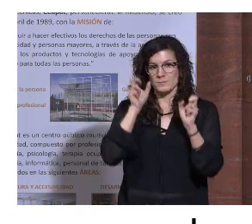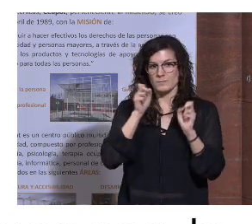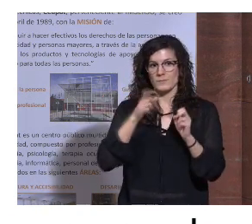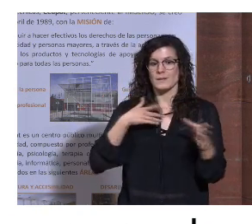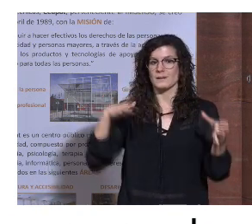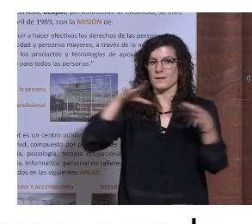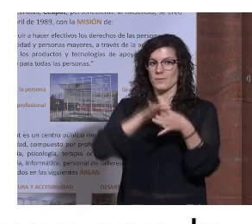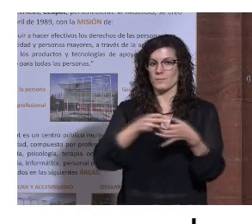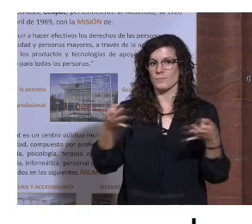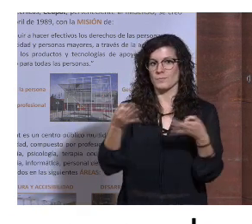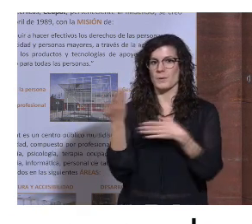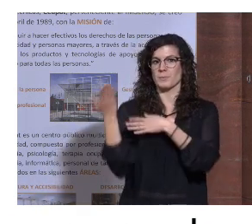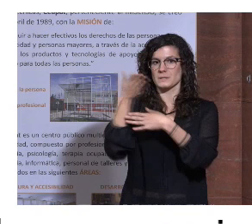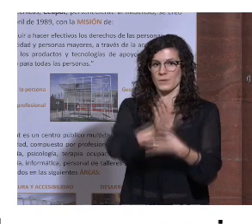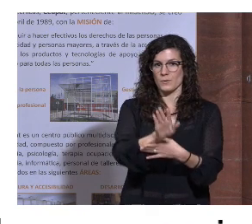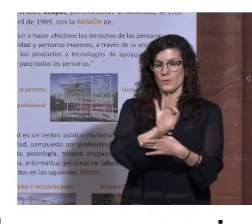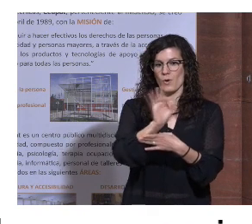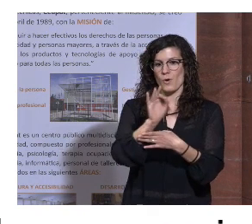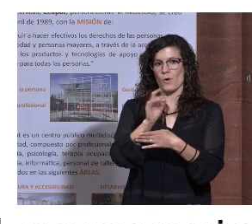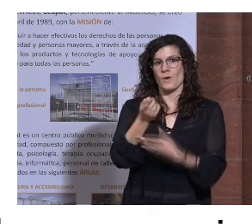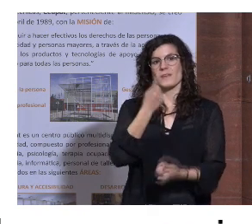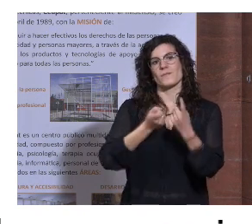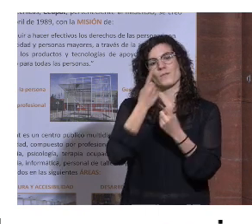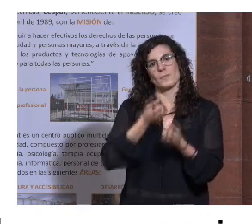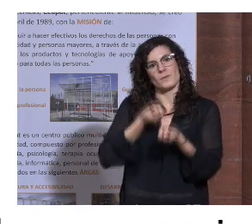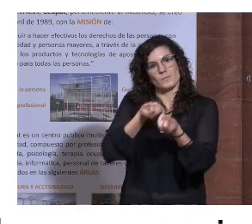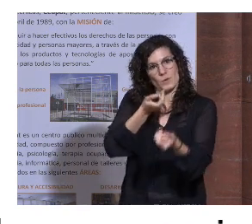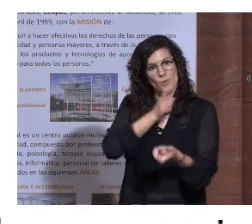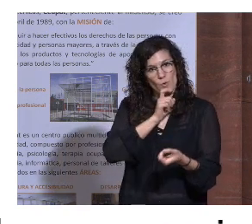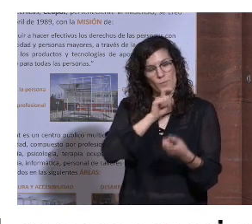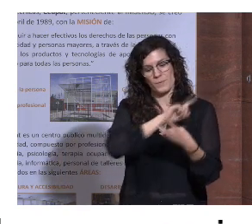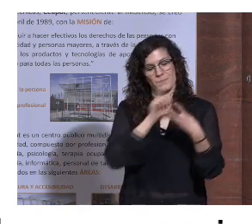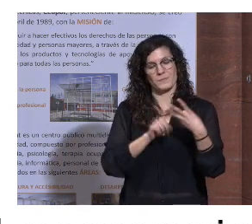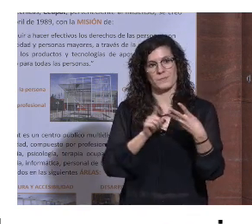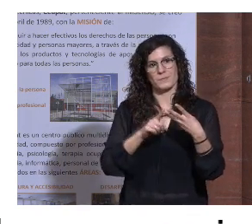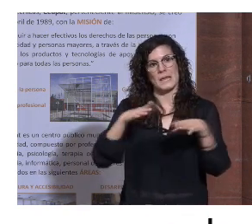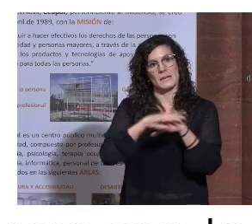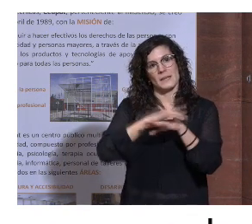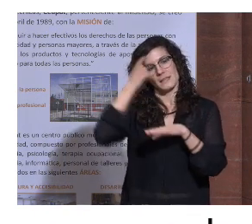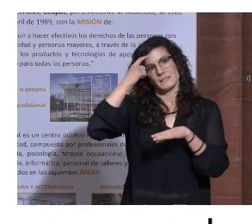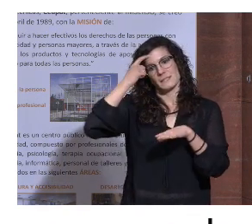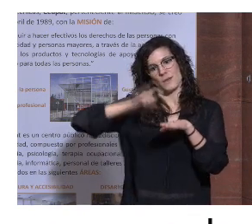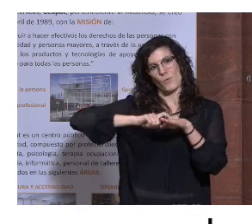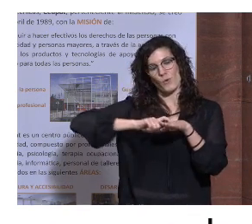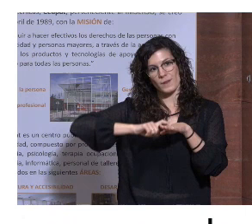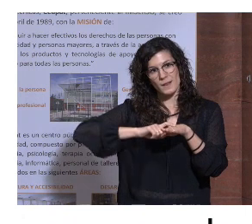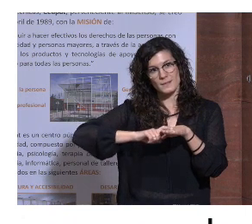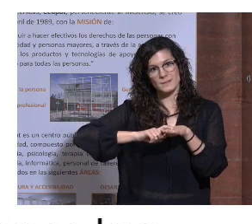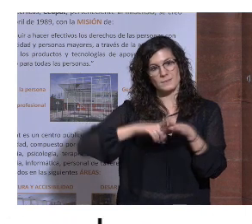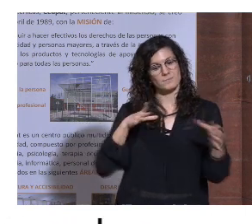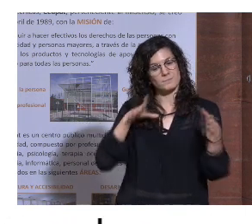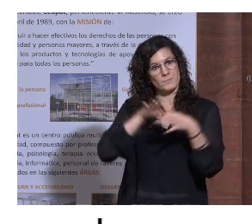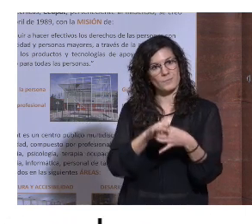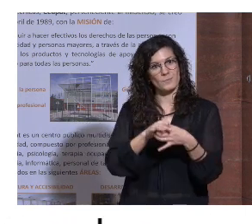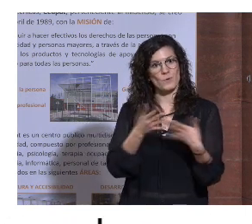que ver con la presentación y la representación de la información, y las redes neuronales estratégicas, que son las que tienen que ver con